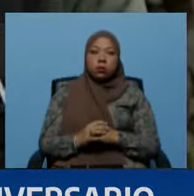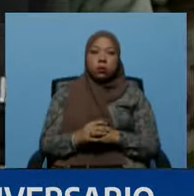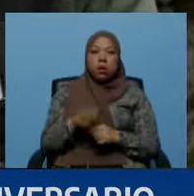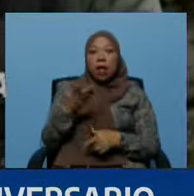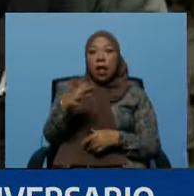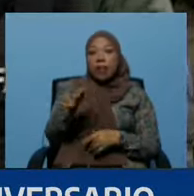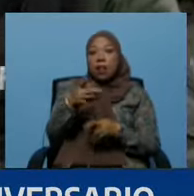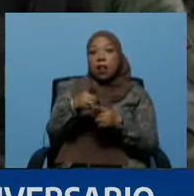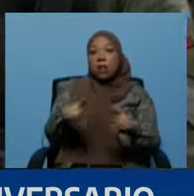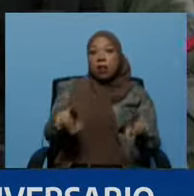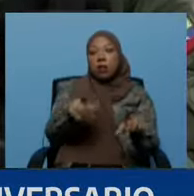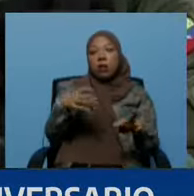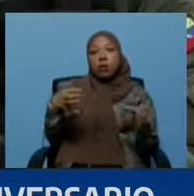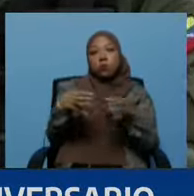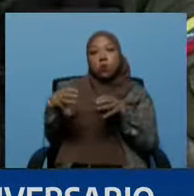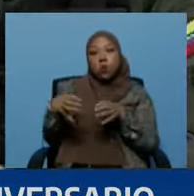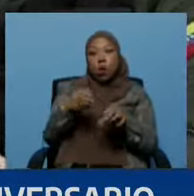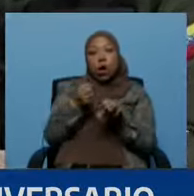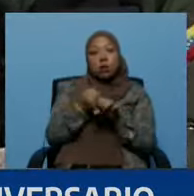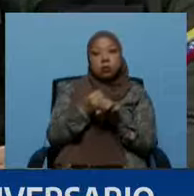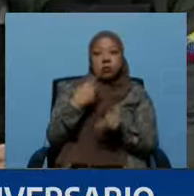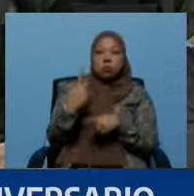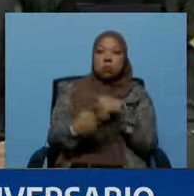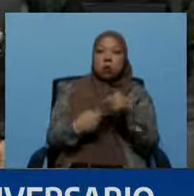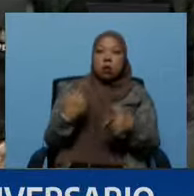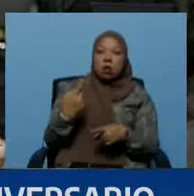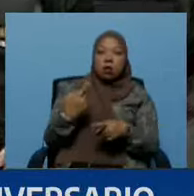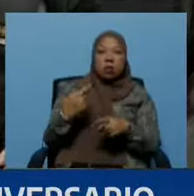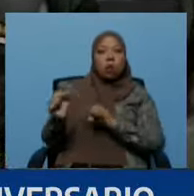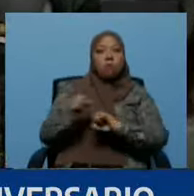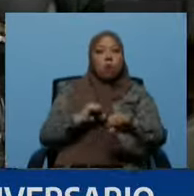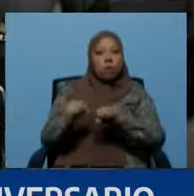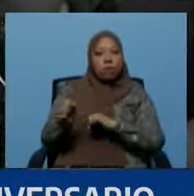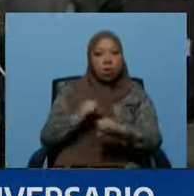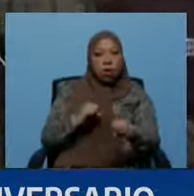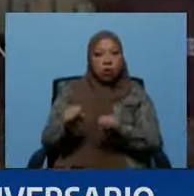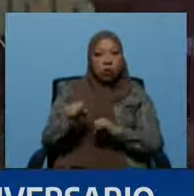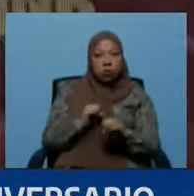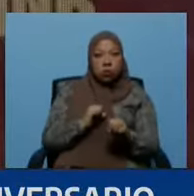intentar dividirla, desmoralizarla, desmovilizarla.